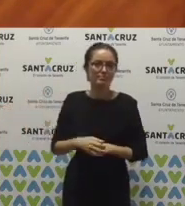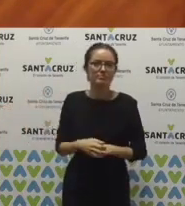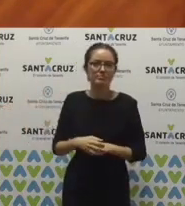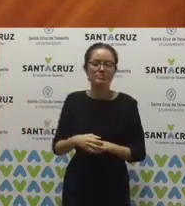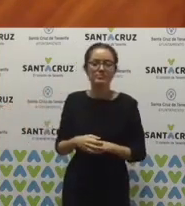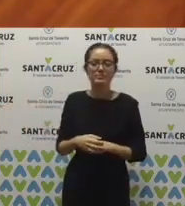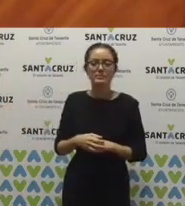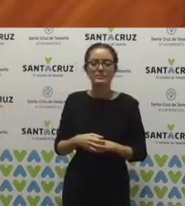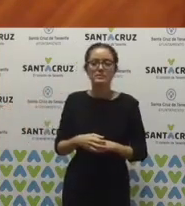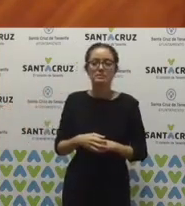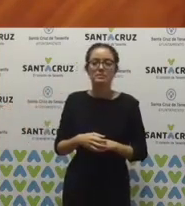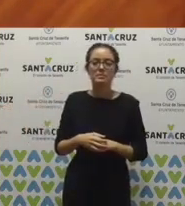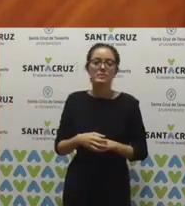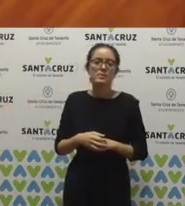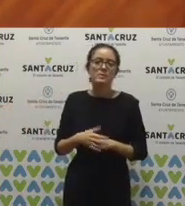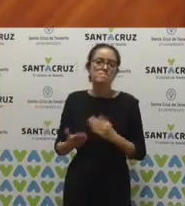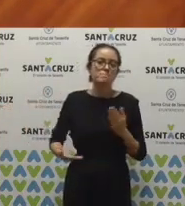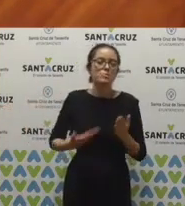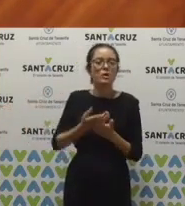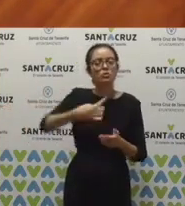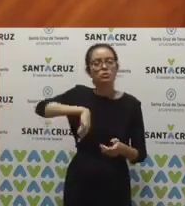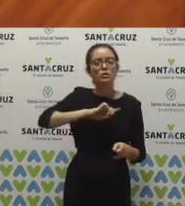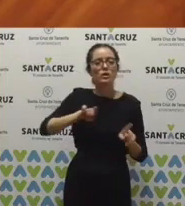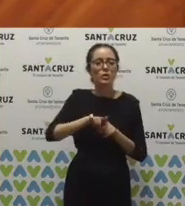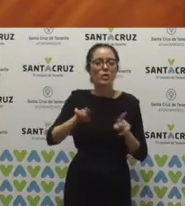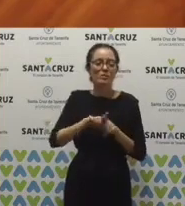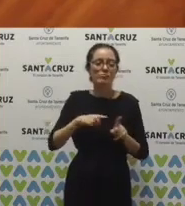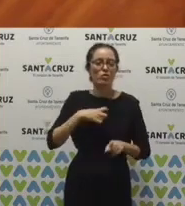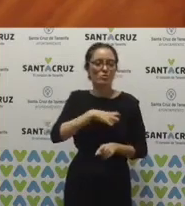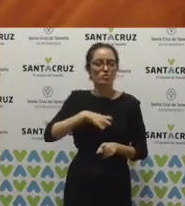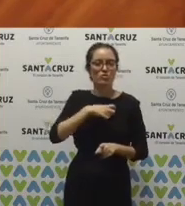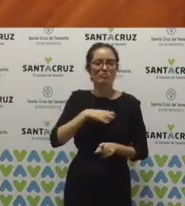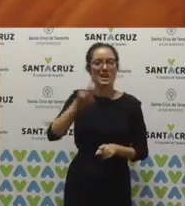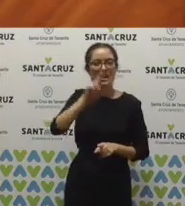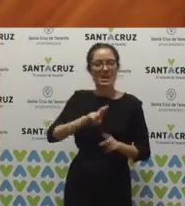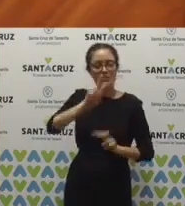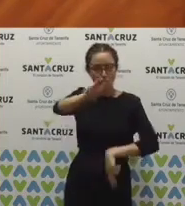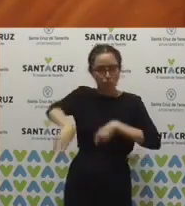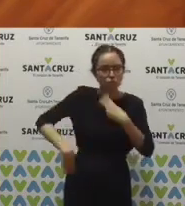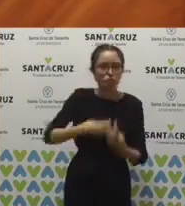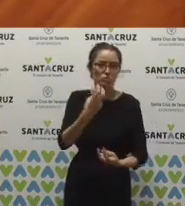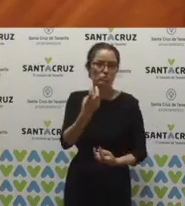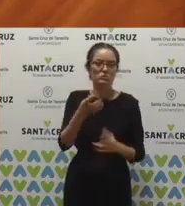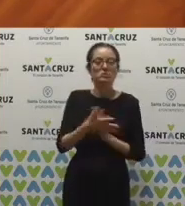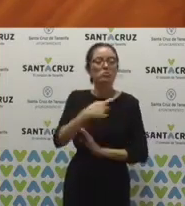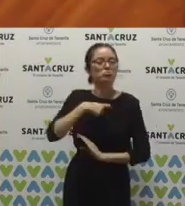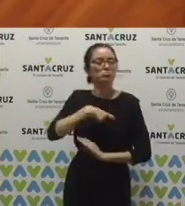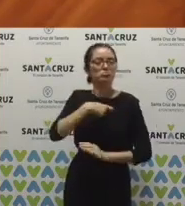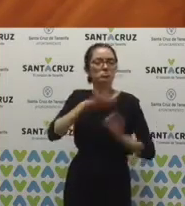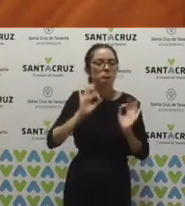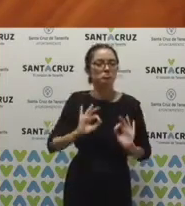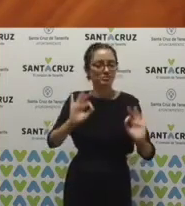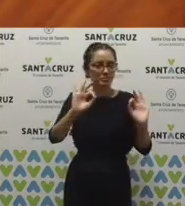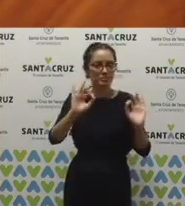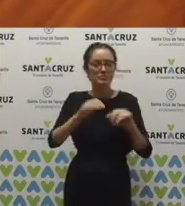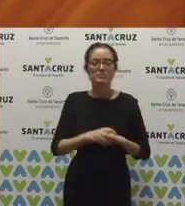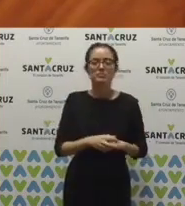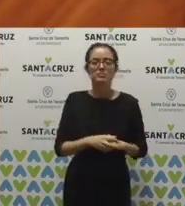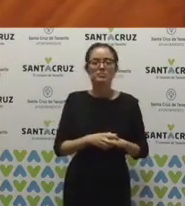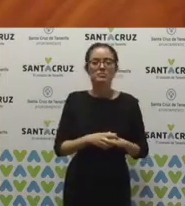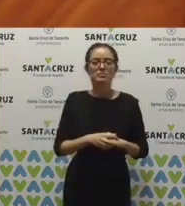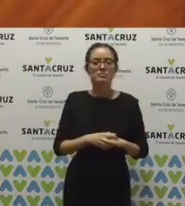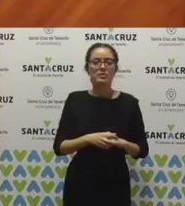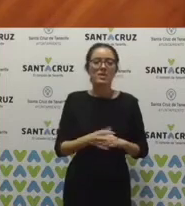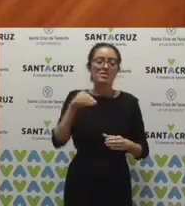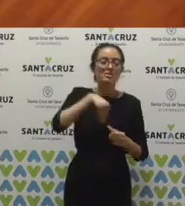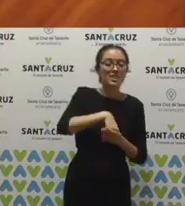nuestra propuesta pasa por crear una comisión de reconstrucción una comisión especial que bien se incluya dentro del consejo